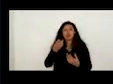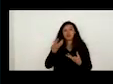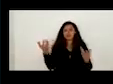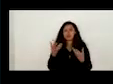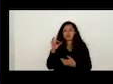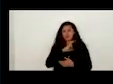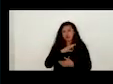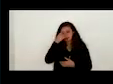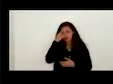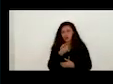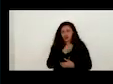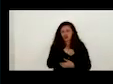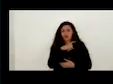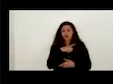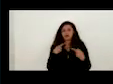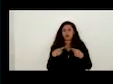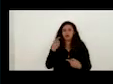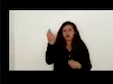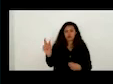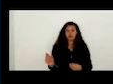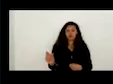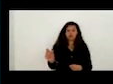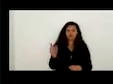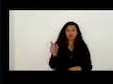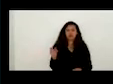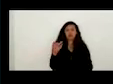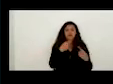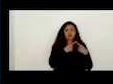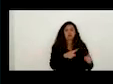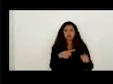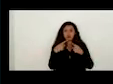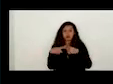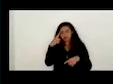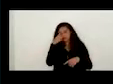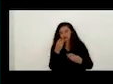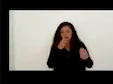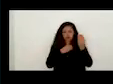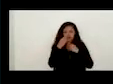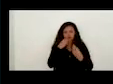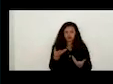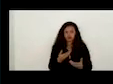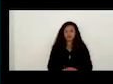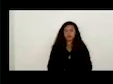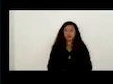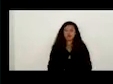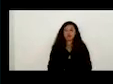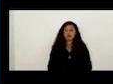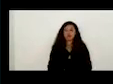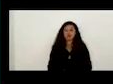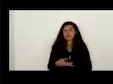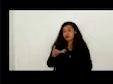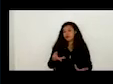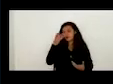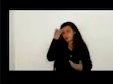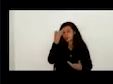una persona dista mucho de una alimentación de este tipo. Y sin embargo, con el paso del tiempo,